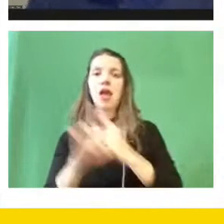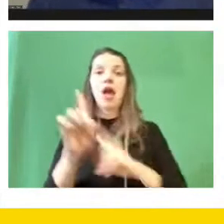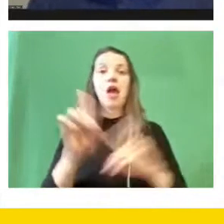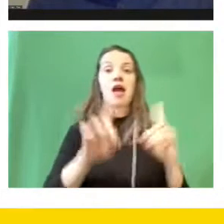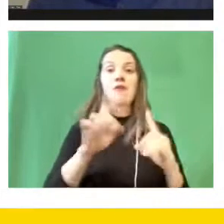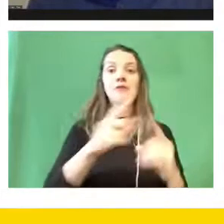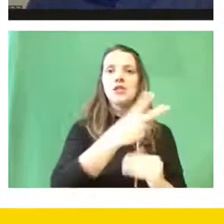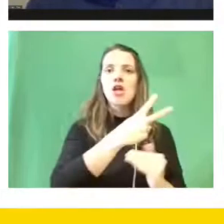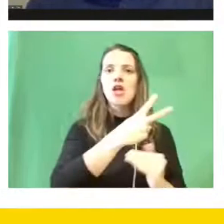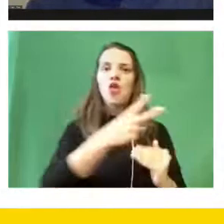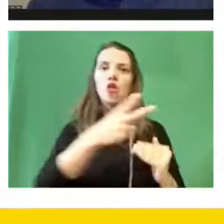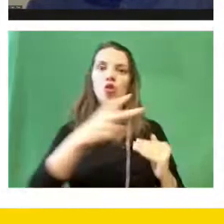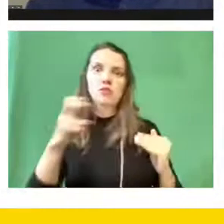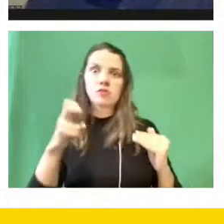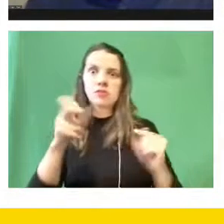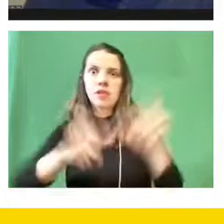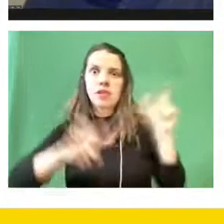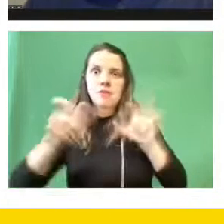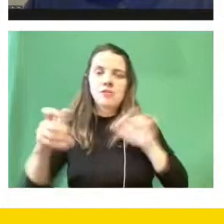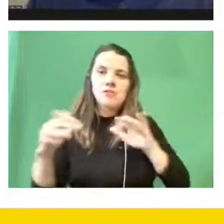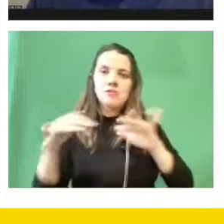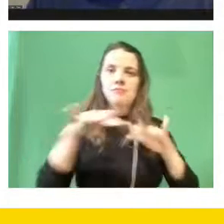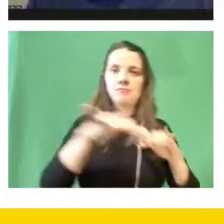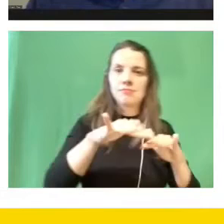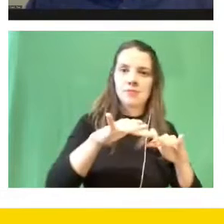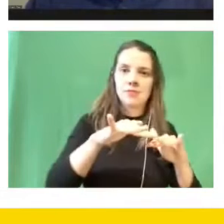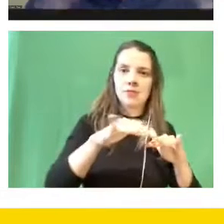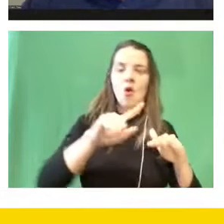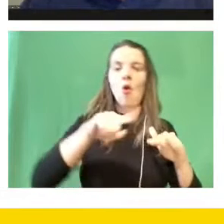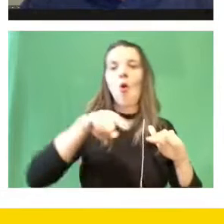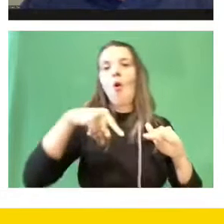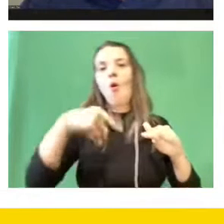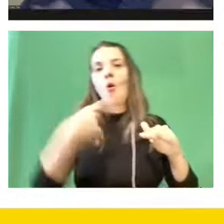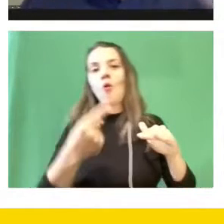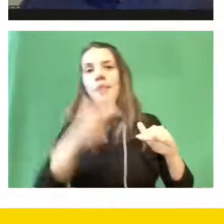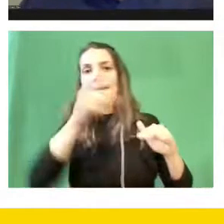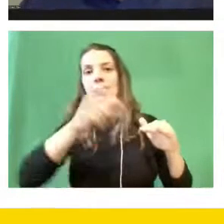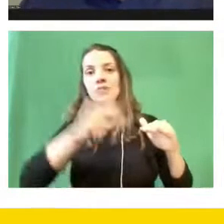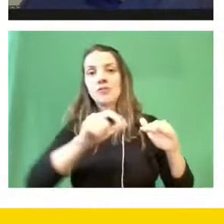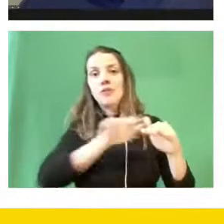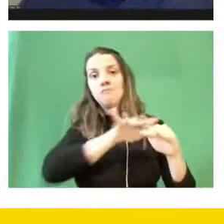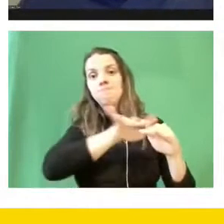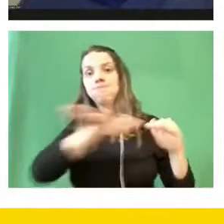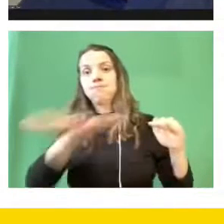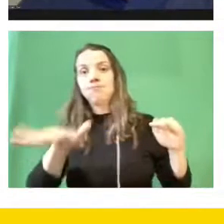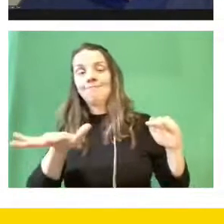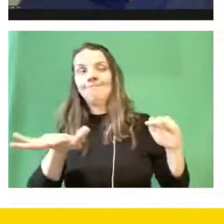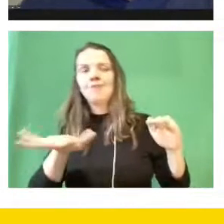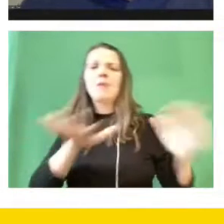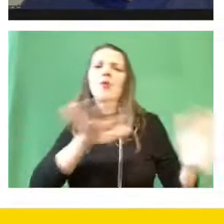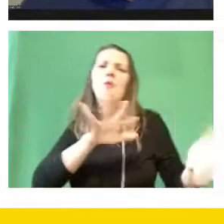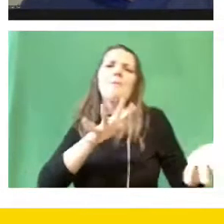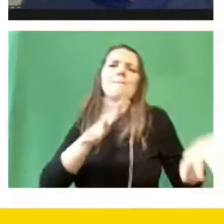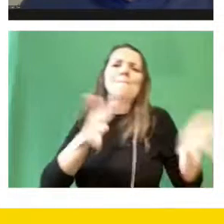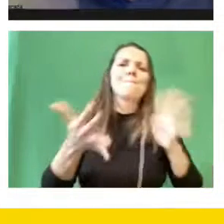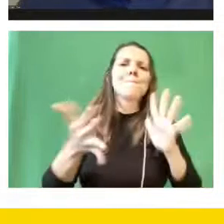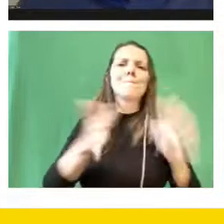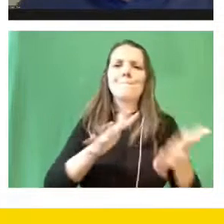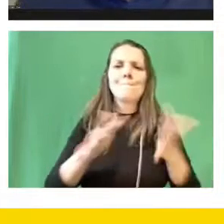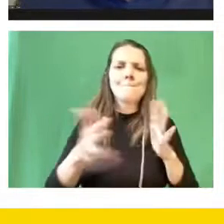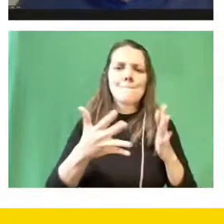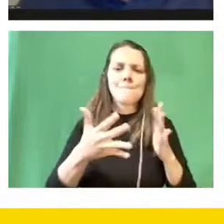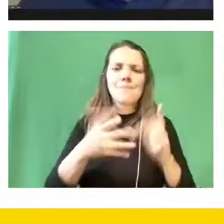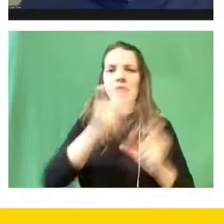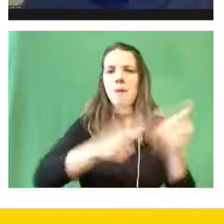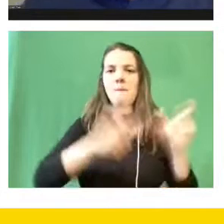cociente en el fondo es un número mayor y por lo tanto me da menos personas. Pero para tener una idea, estas son 100 personas. Y son efectivamente todos los